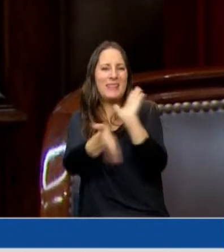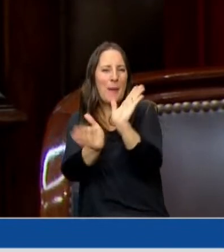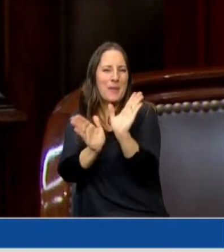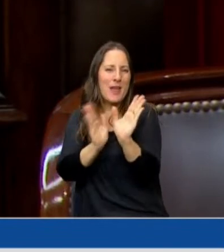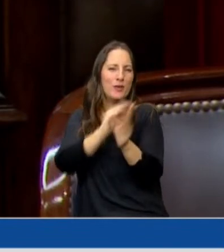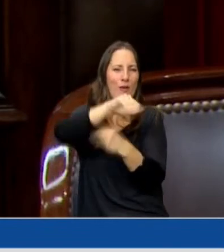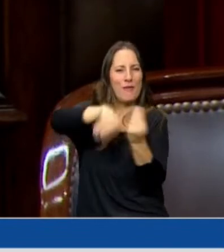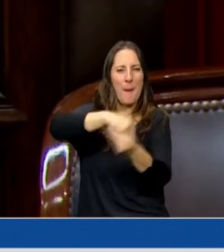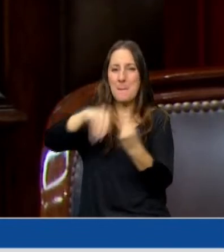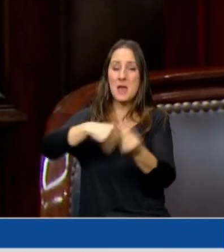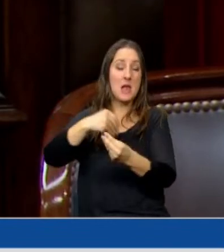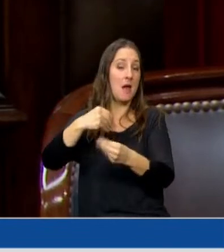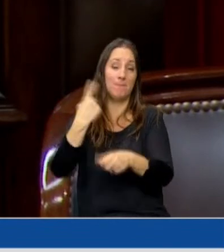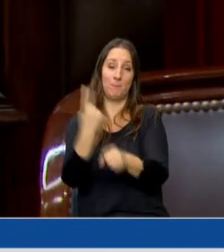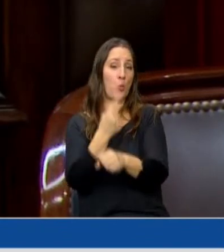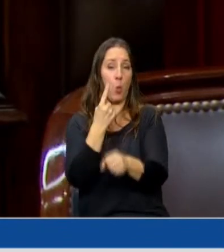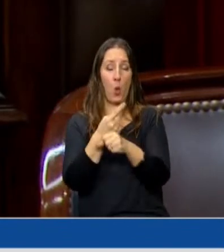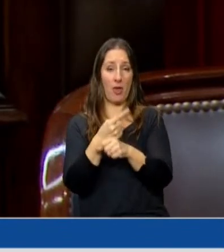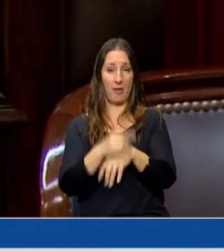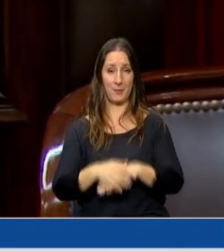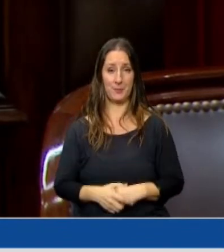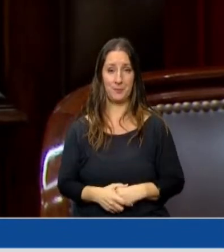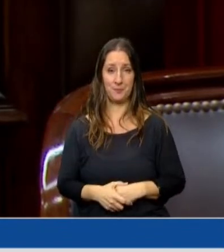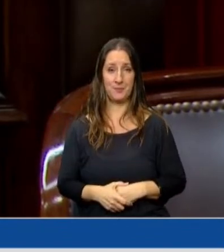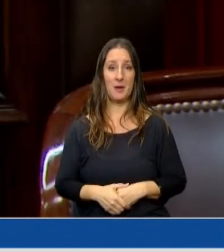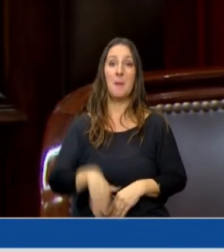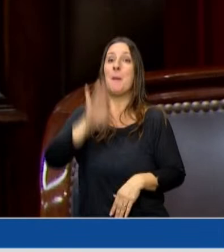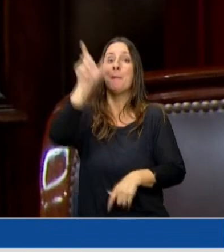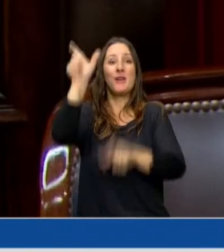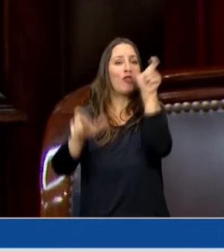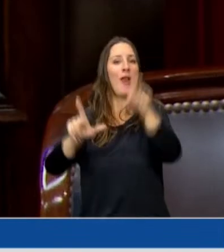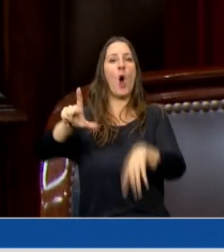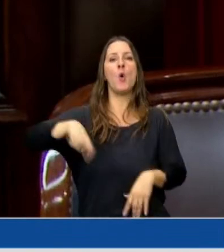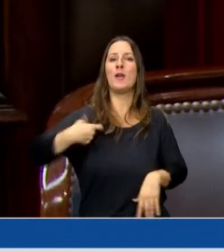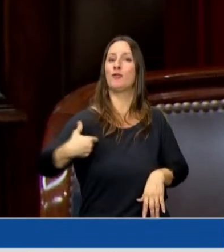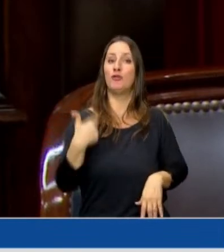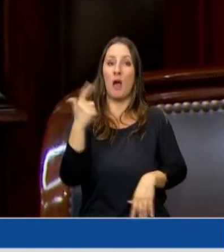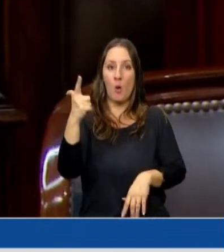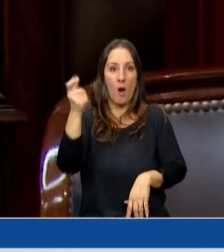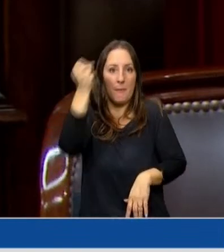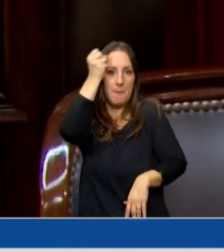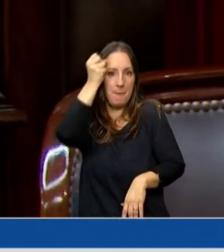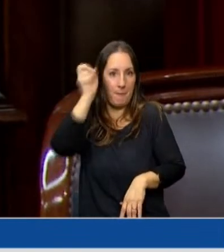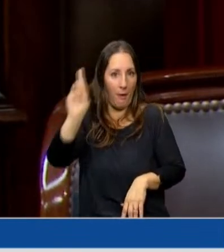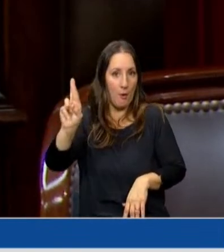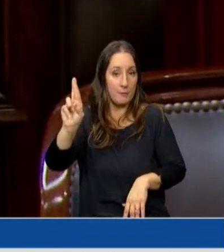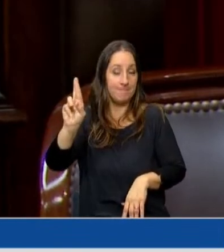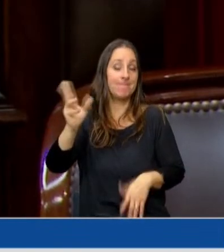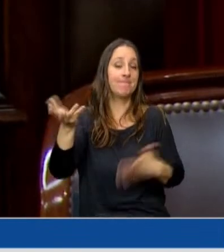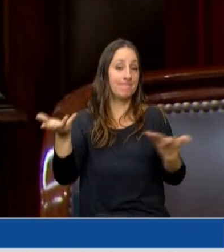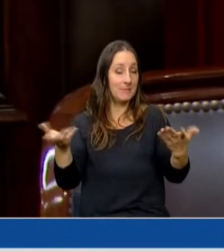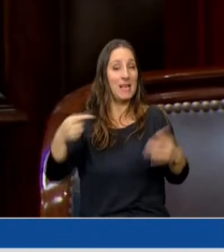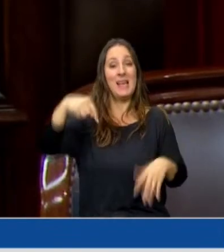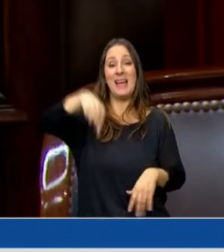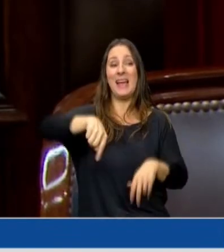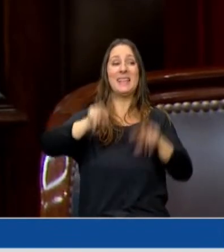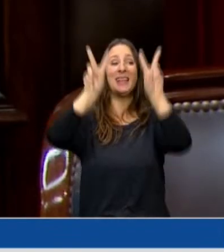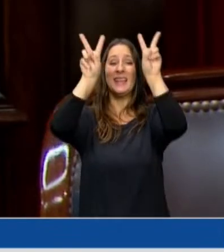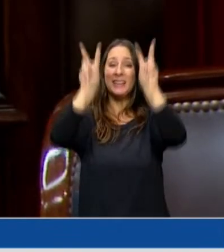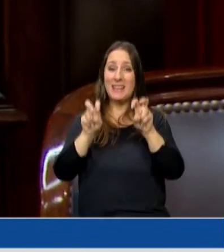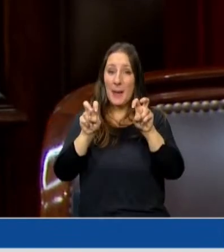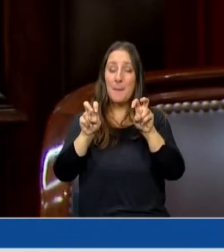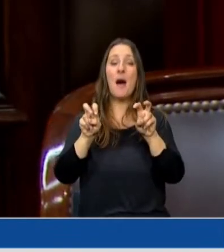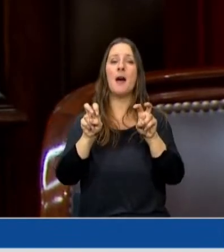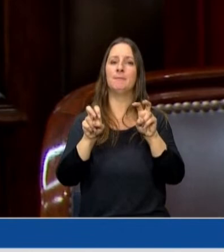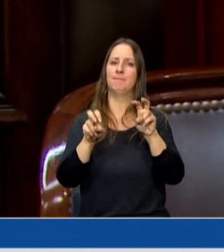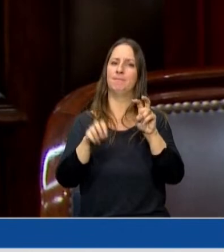familiares e hijos, mucho menos aquellos que no tienen una obra social, ¿no? Entonces, creo que este tema obviamente abarca mucho más que